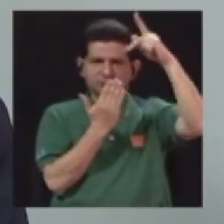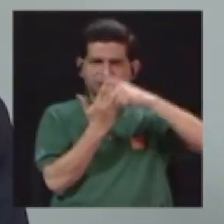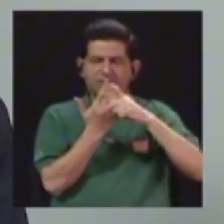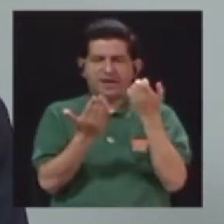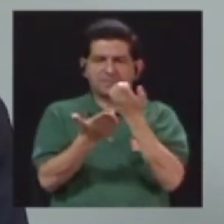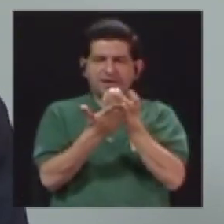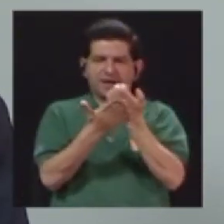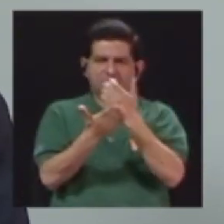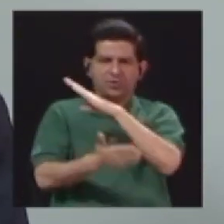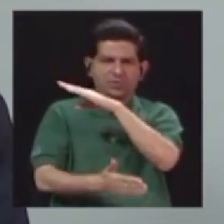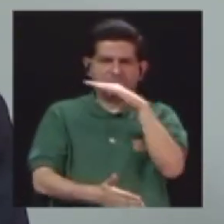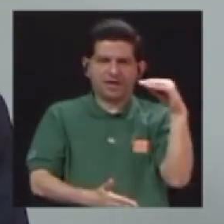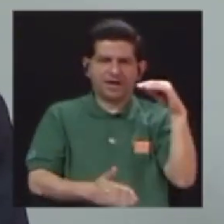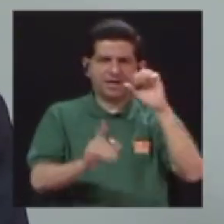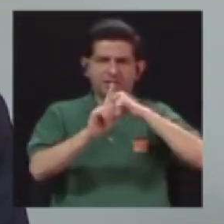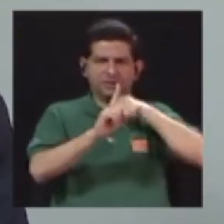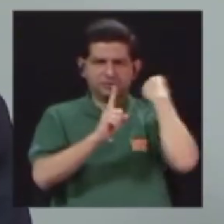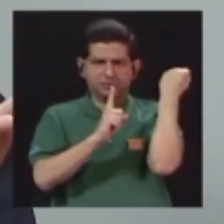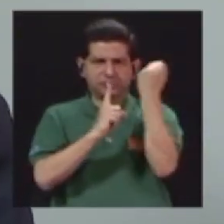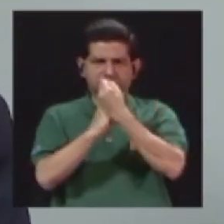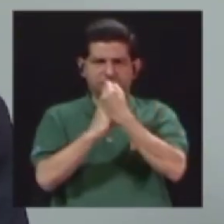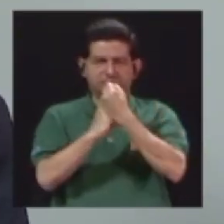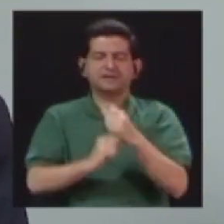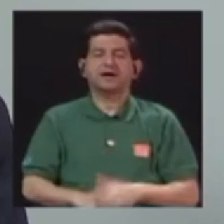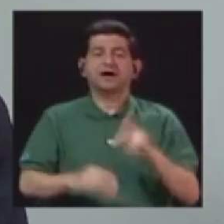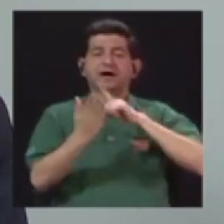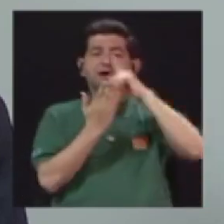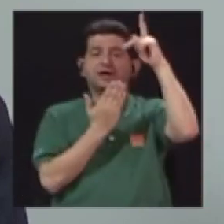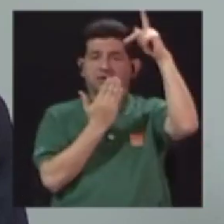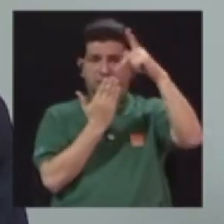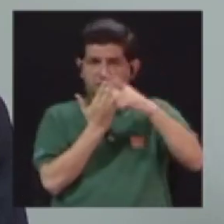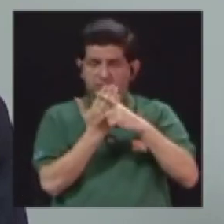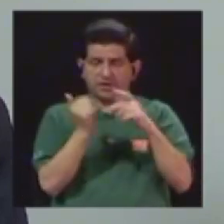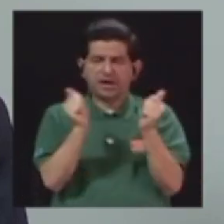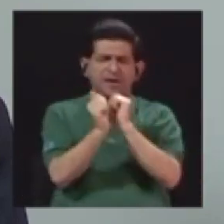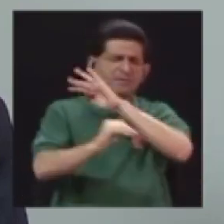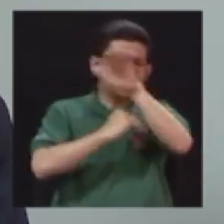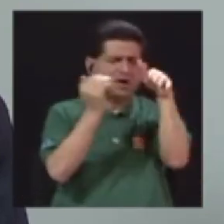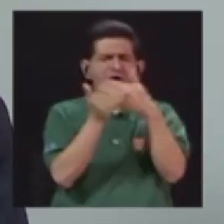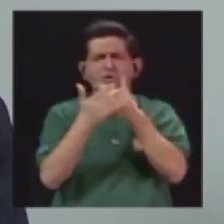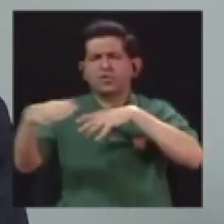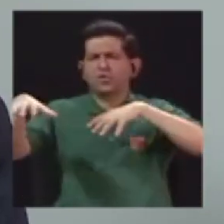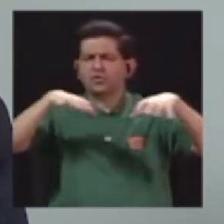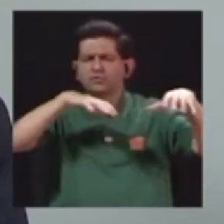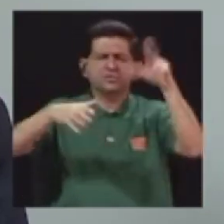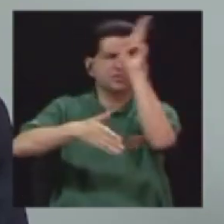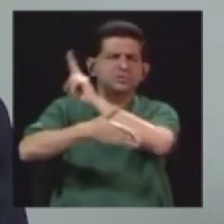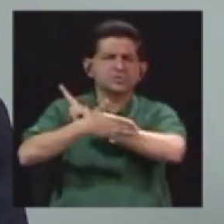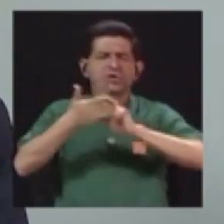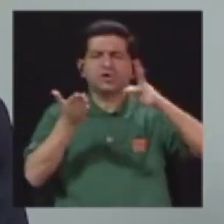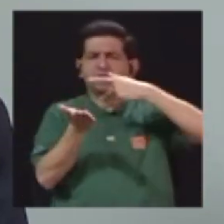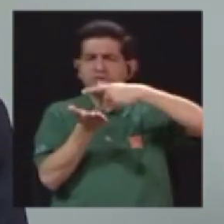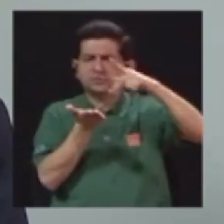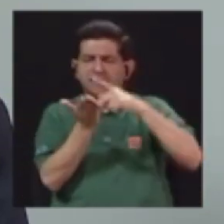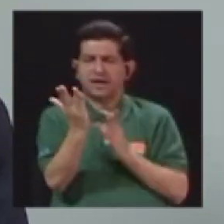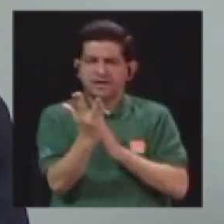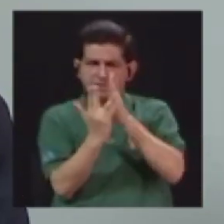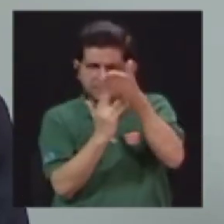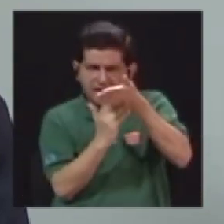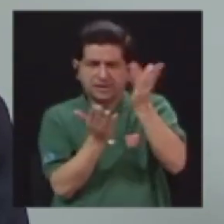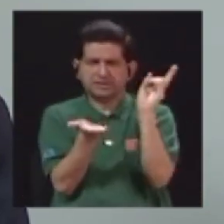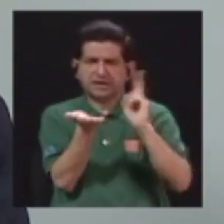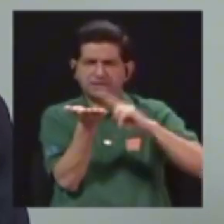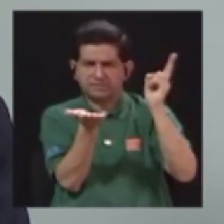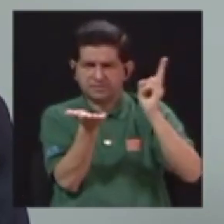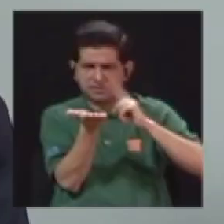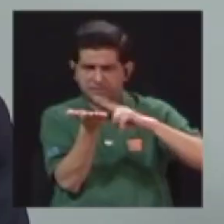Economía y Sociedad, programa que con todas las actividades universitarias se paga con los impuestos